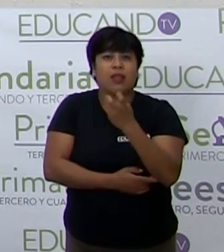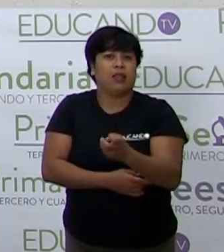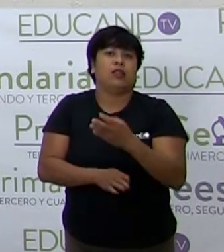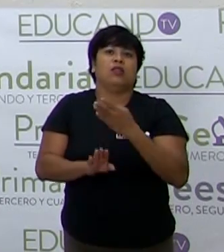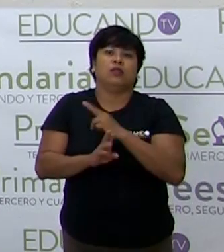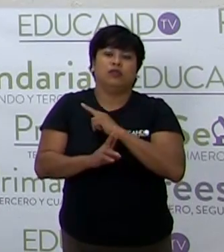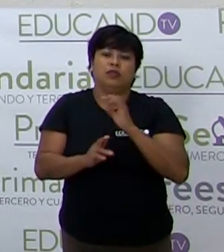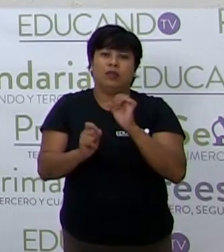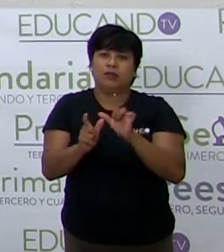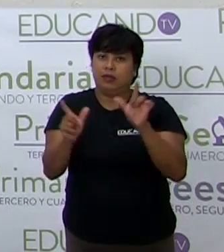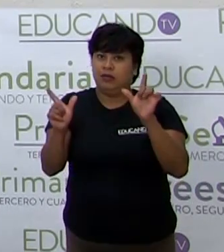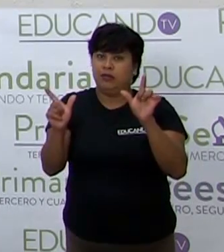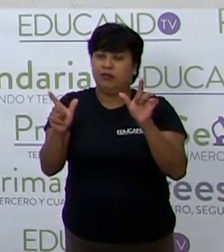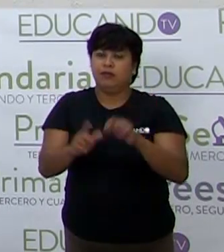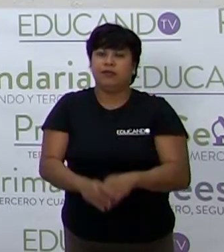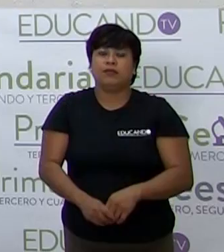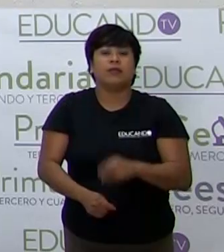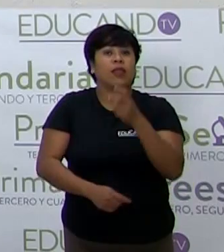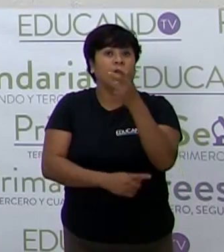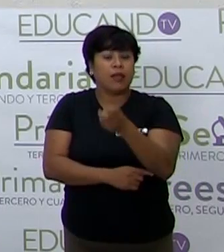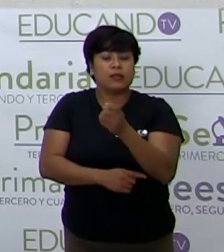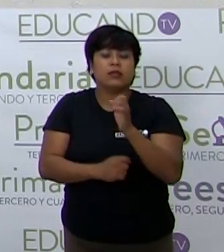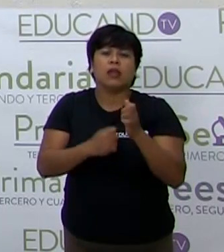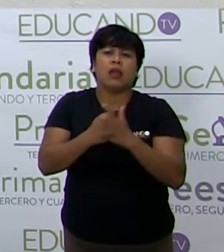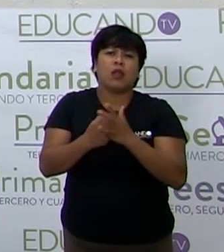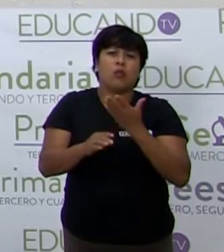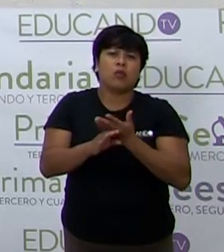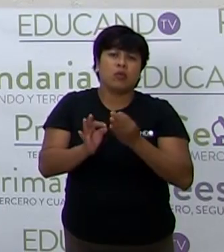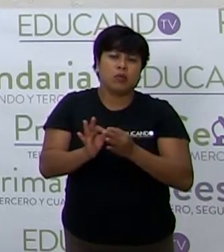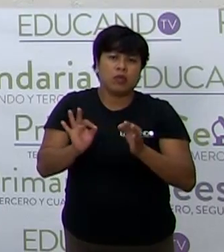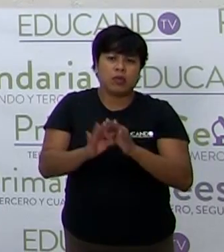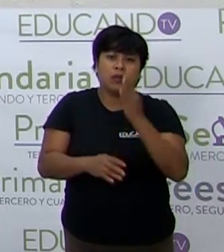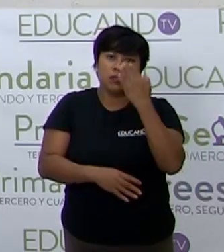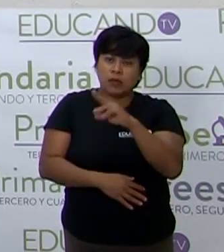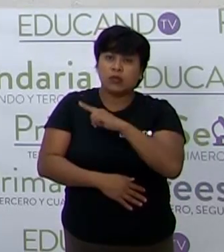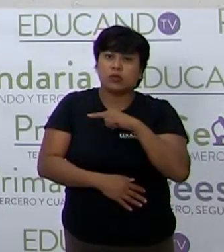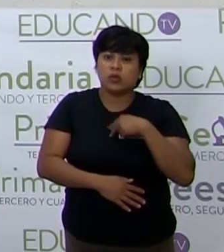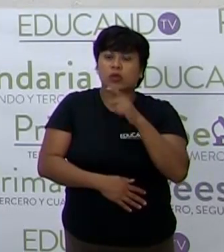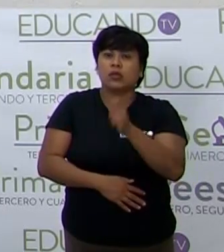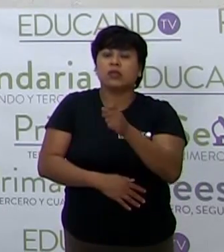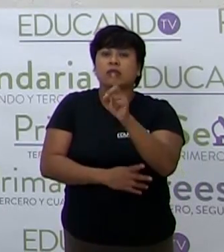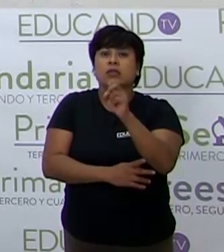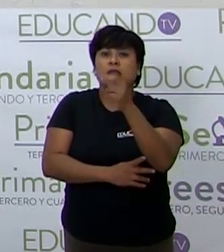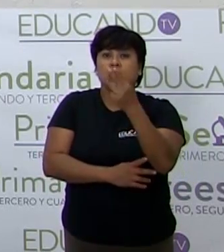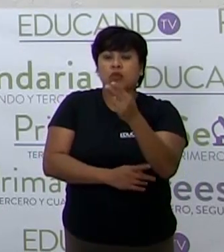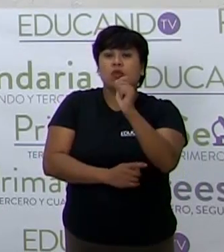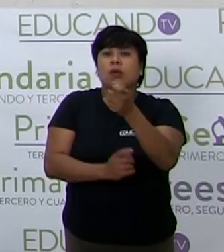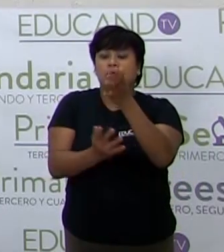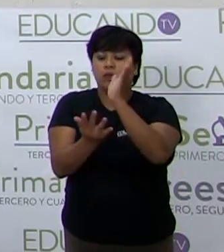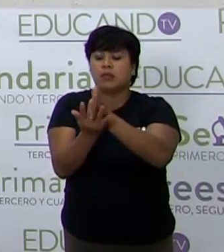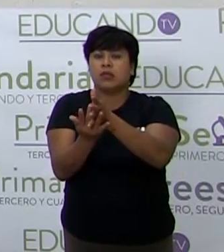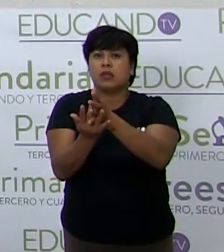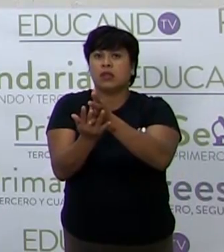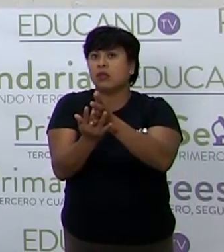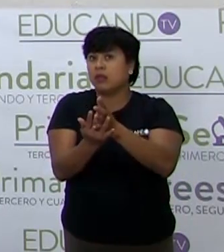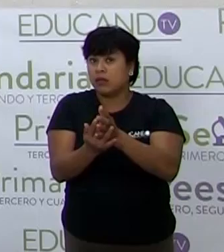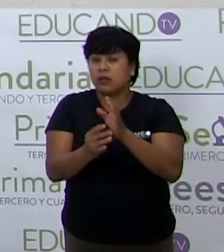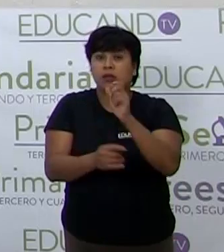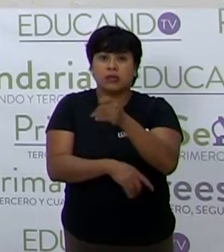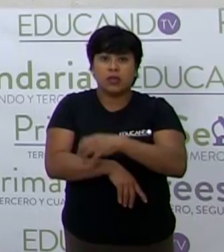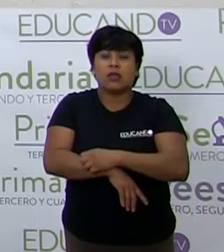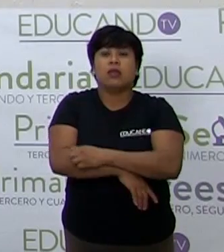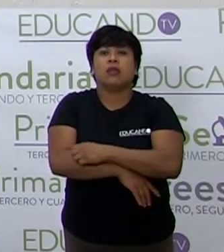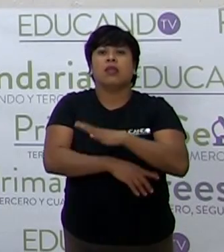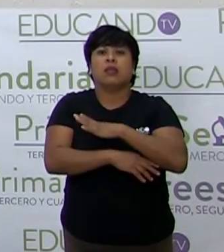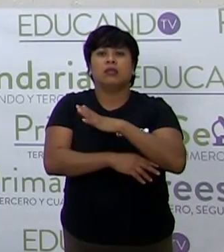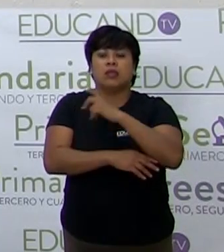estamos. Aquí es algo muy importante. Sabemos que son 32 unidades. ¿Cuánto sería la mitad? ¿Cuál sería, si esta figura la divido